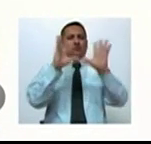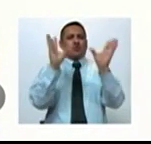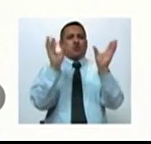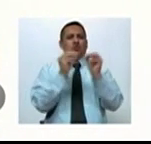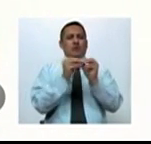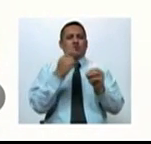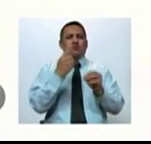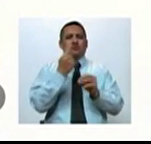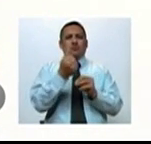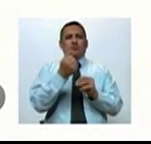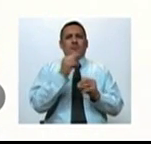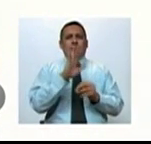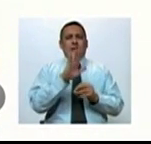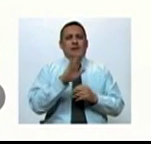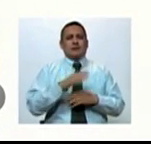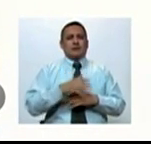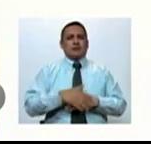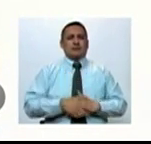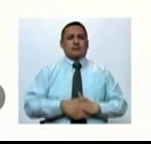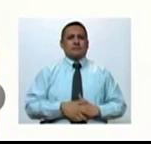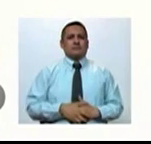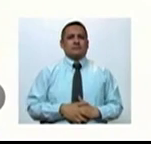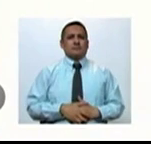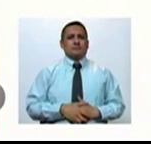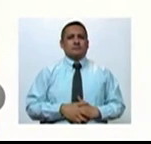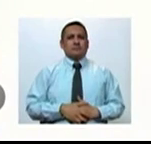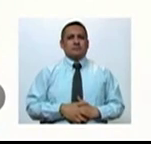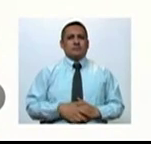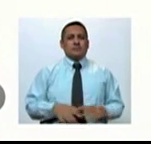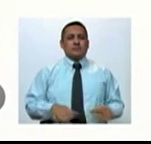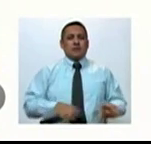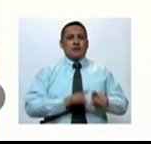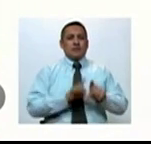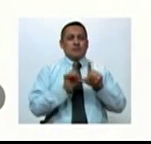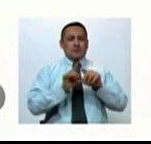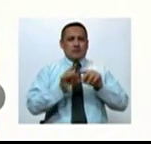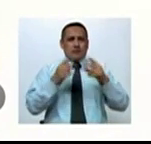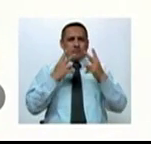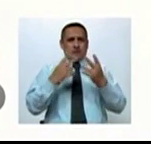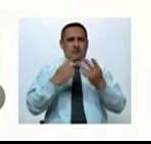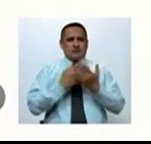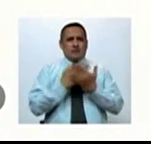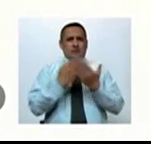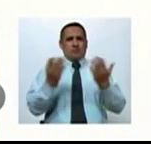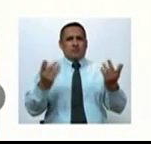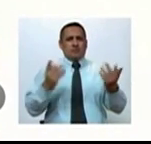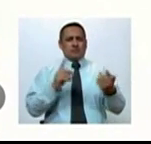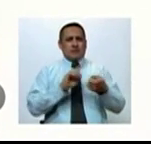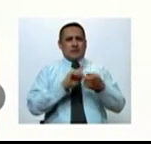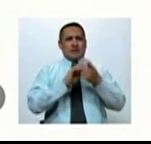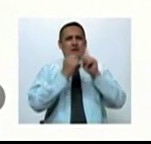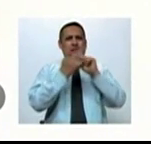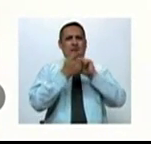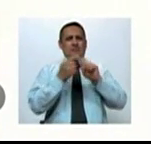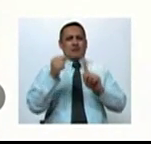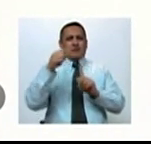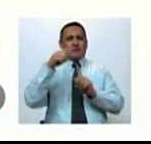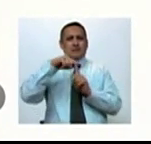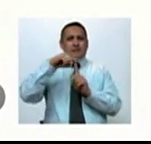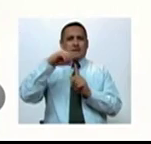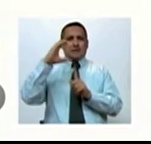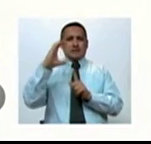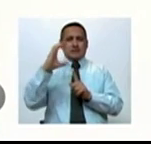100% de sus ingresos. Entonces, este caso se traslada al